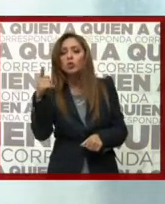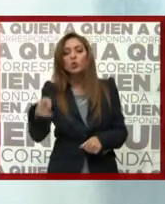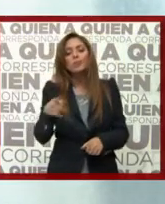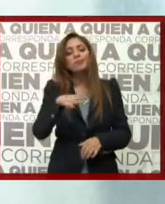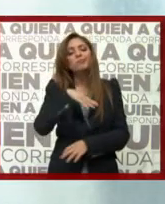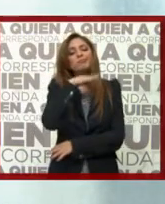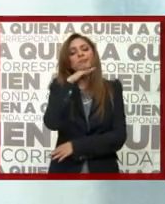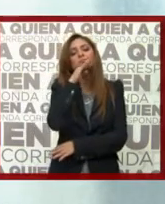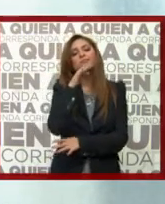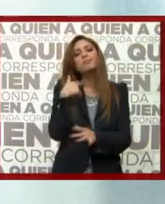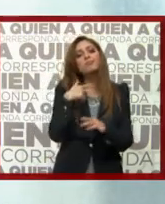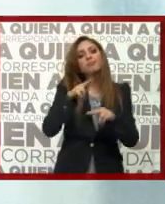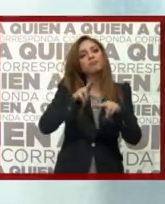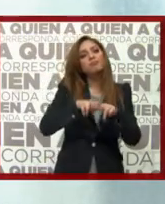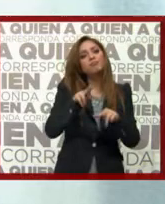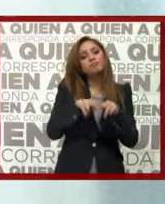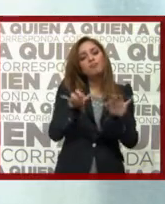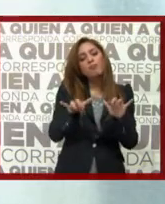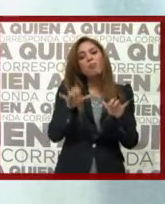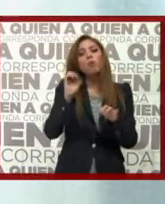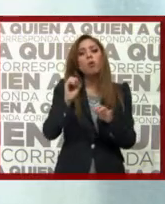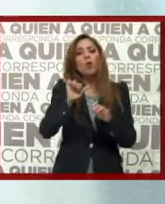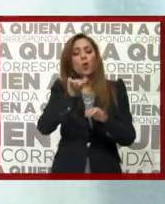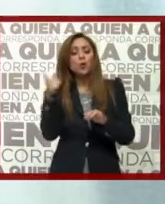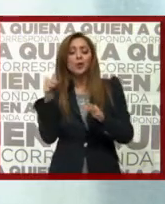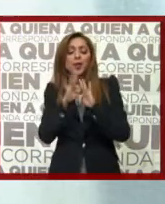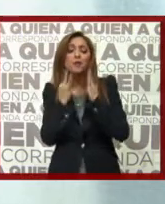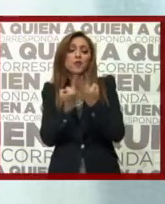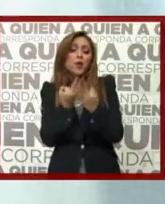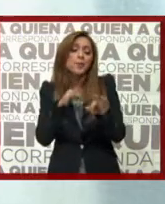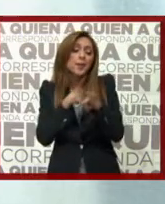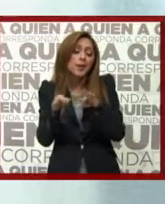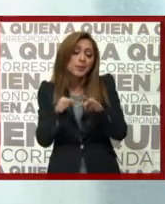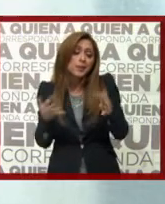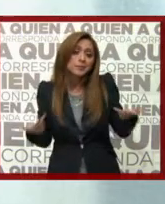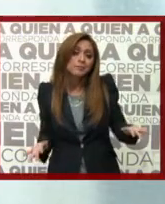escritorio, la vio trabajando en otra forma,